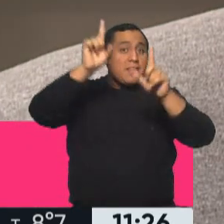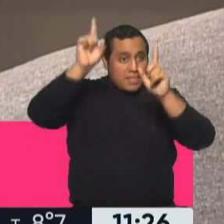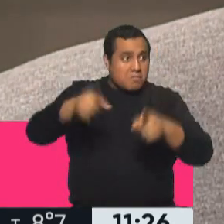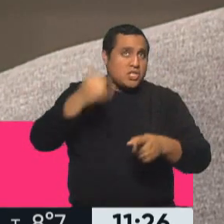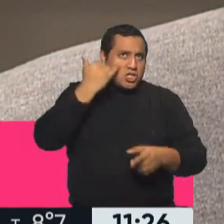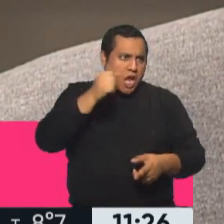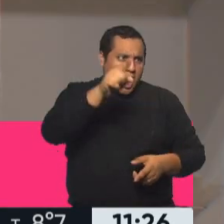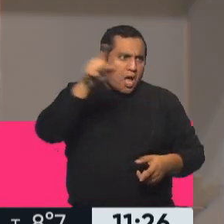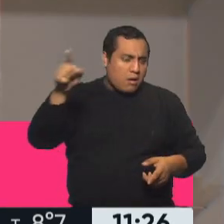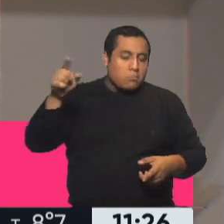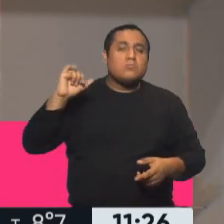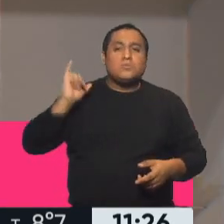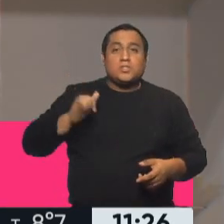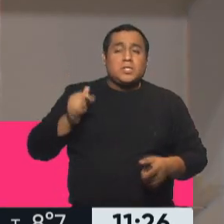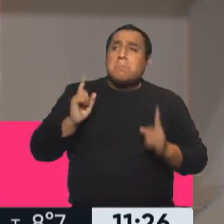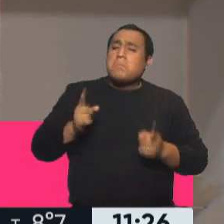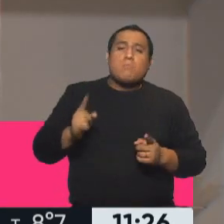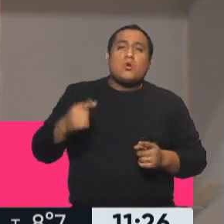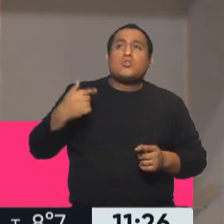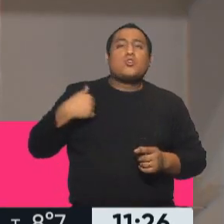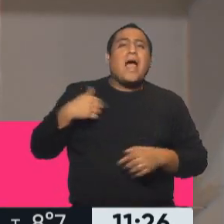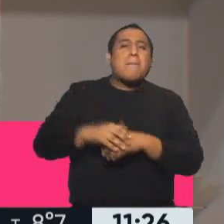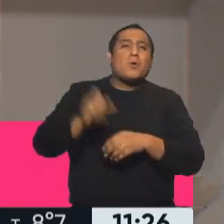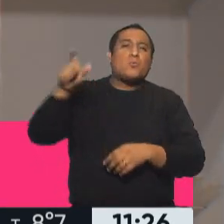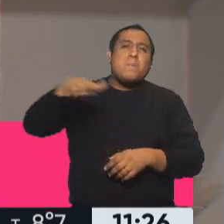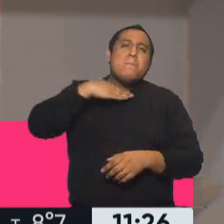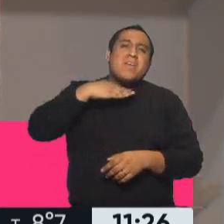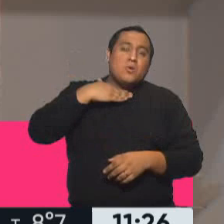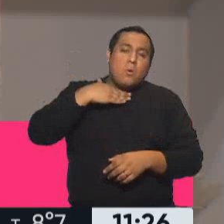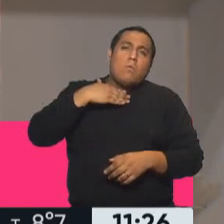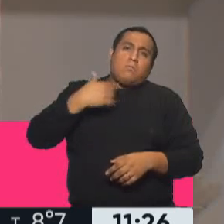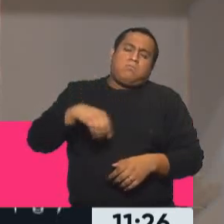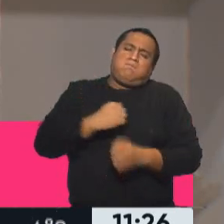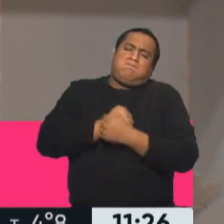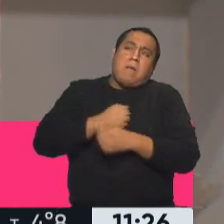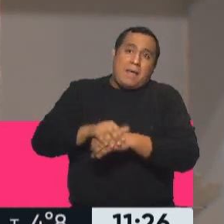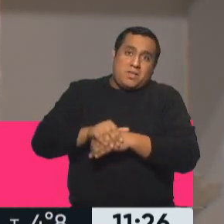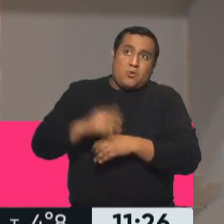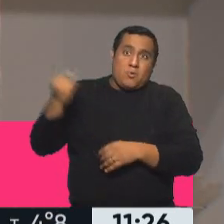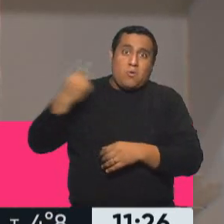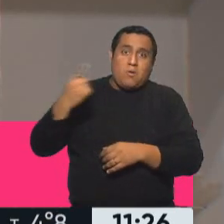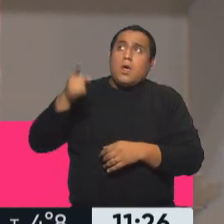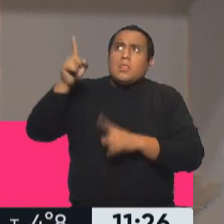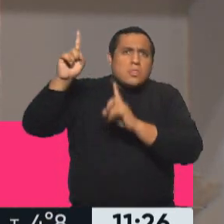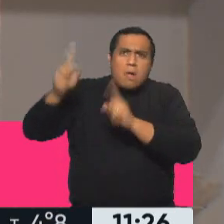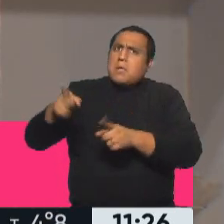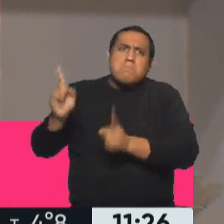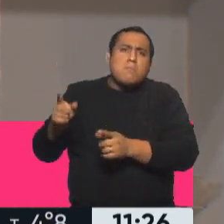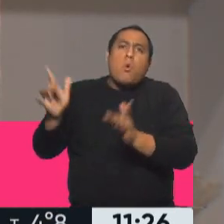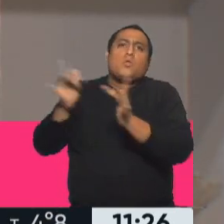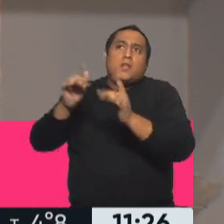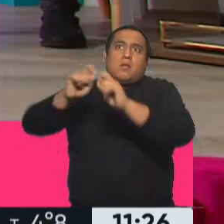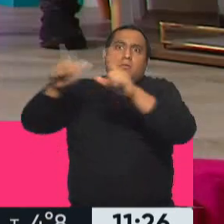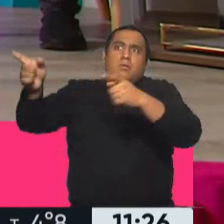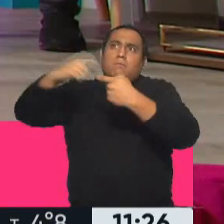empezó todo lo mismo. Yo hablo con un amigo en México, de un amado argentino que iba allá, que somos muy amigos, y también, o sea, tuvieron que hacer lo mismo. O sea, claro,